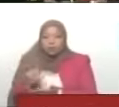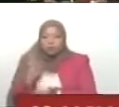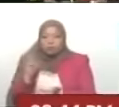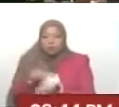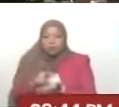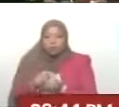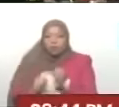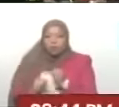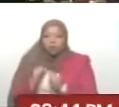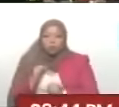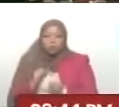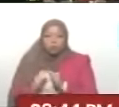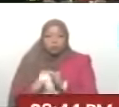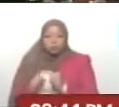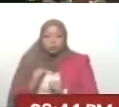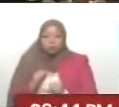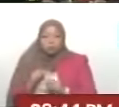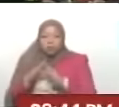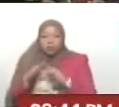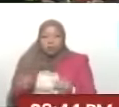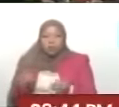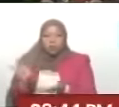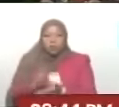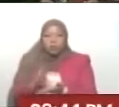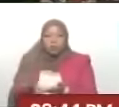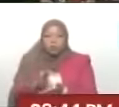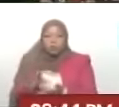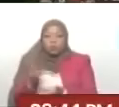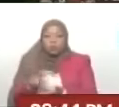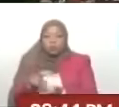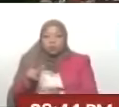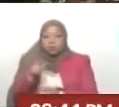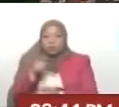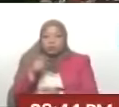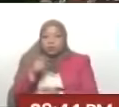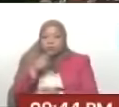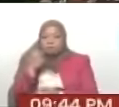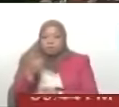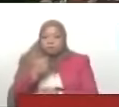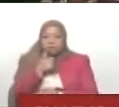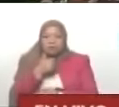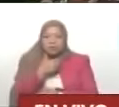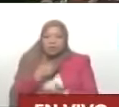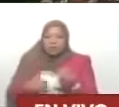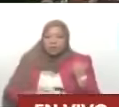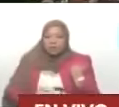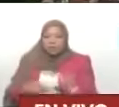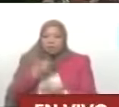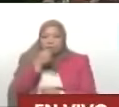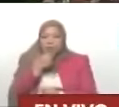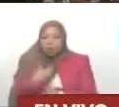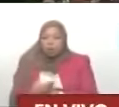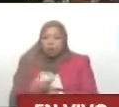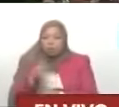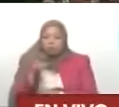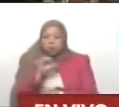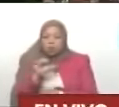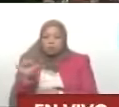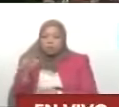su ritmo, para que traigan todos los géneros. Asuso, ¿qué te parece a ti eso? Increíble, presidente. Como le dije hace dos